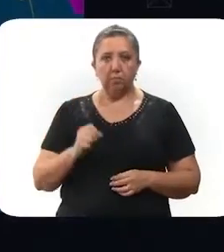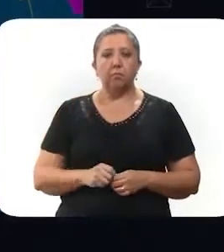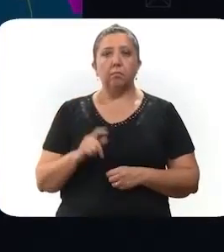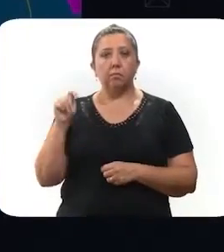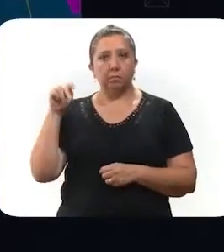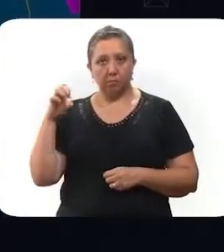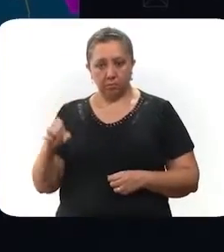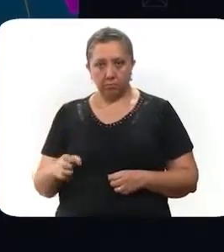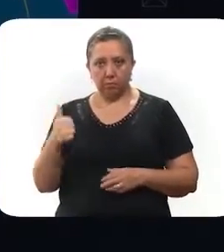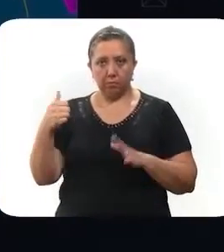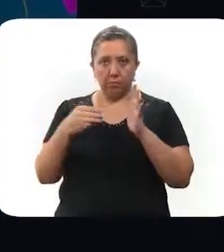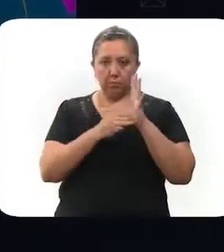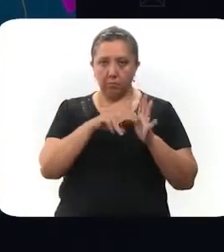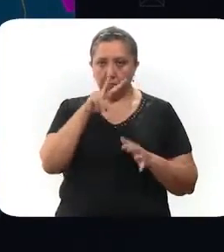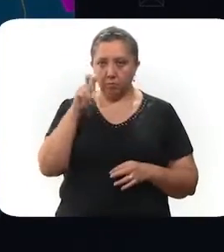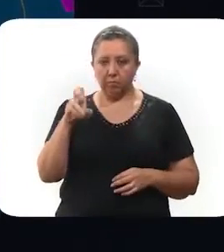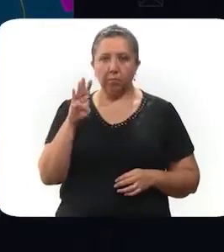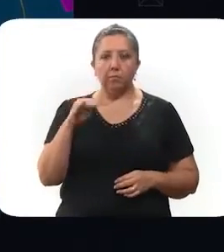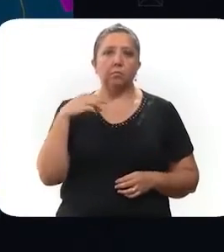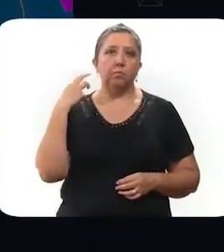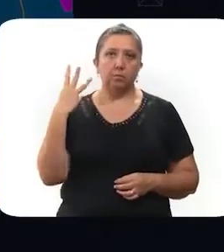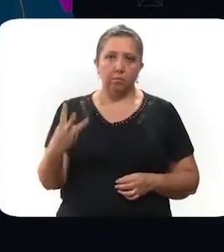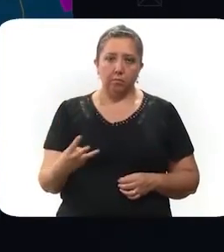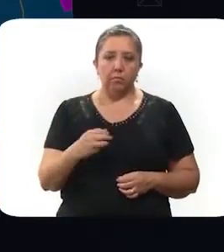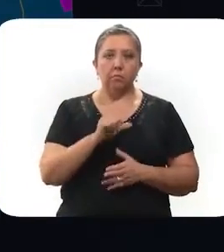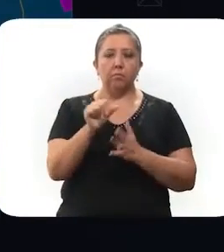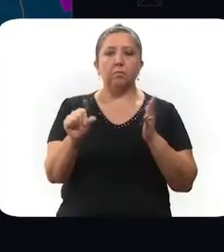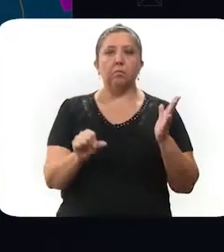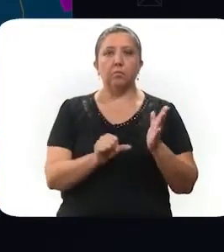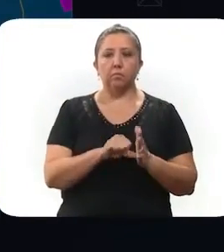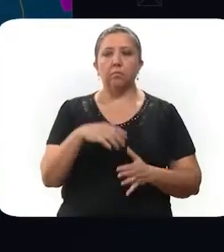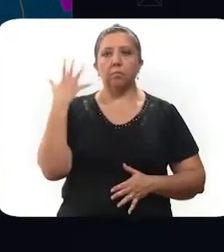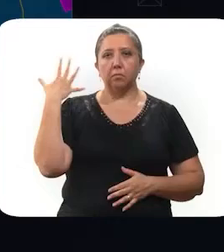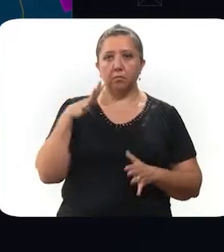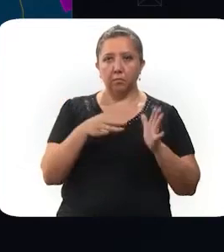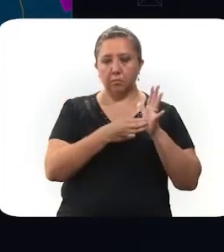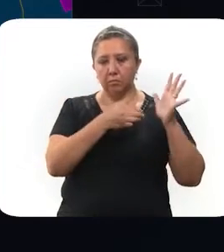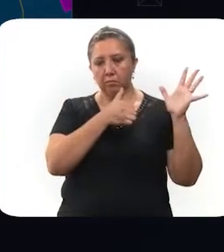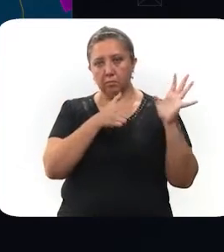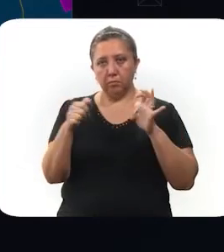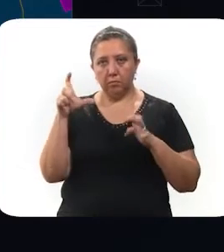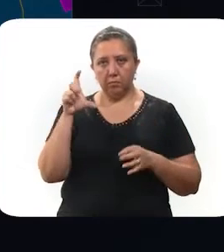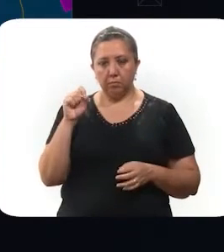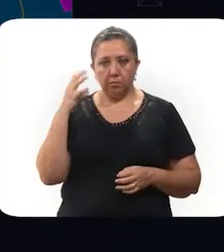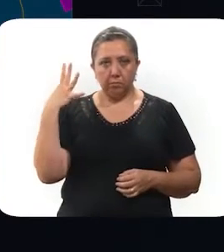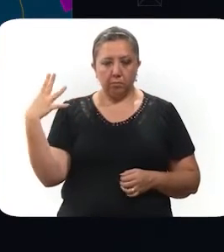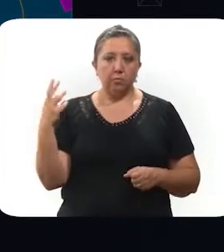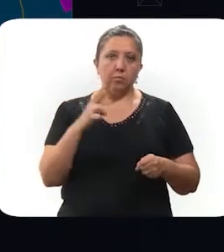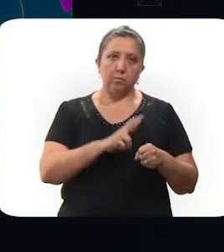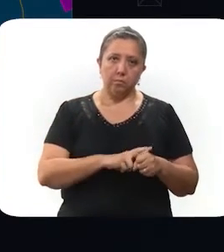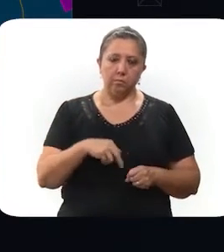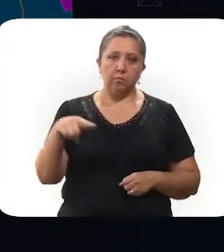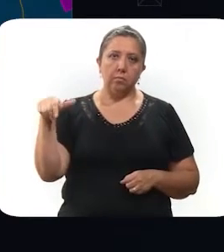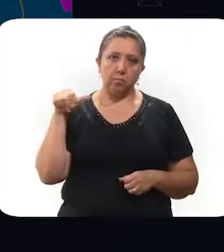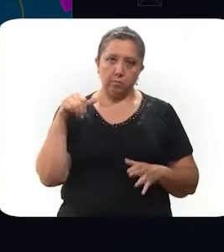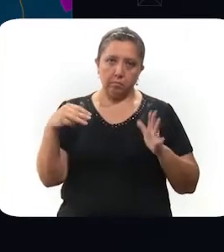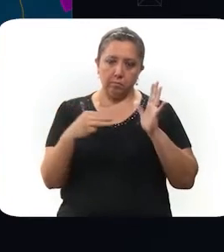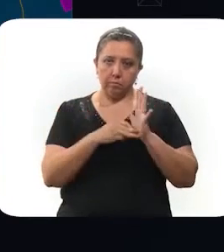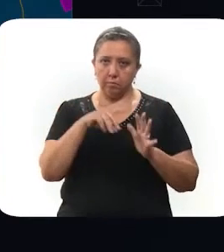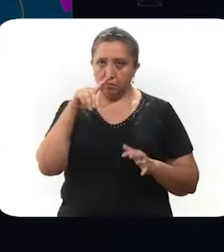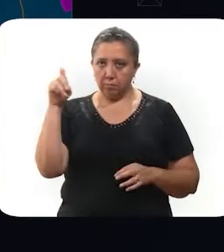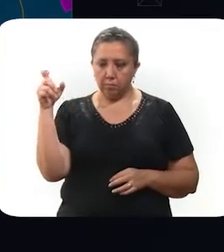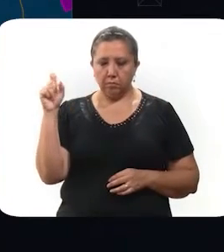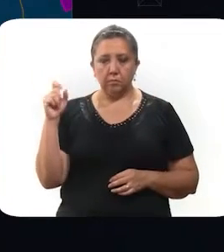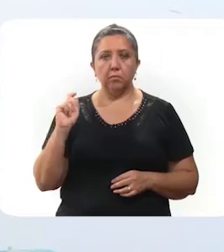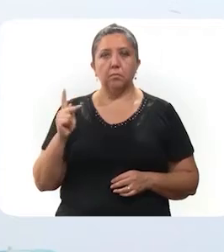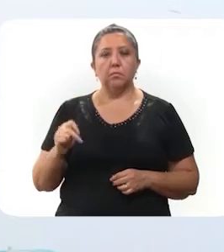zona oriente, 6.293 en la zona centro, 10.624 en la zona sur y 16.120 en la